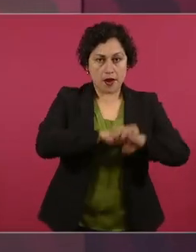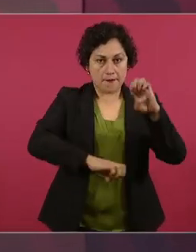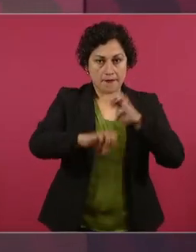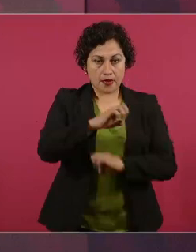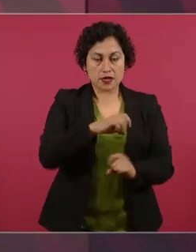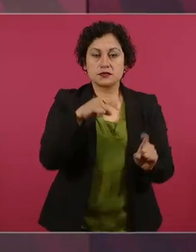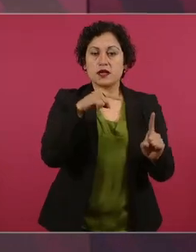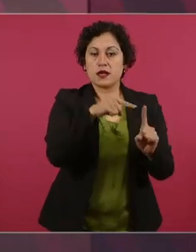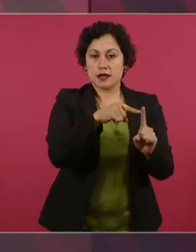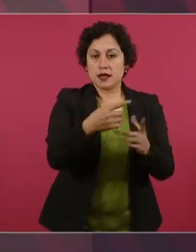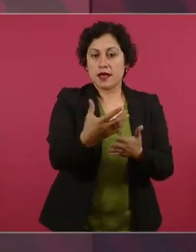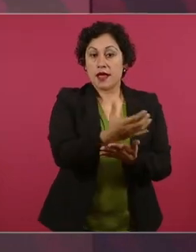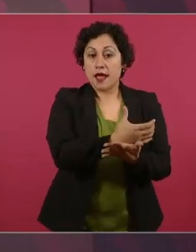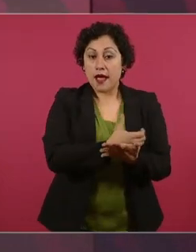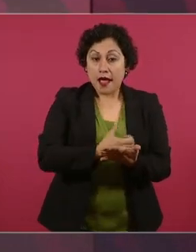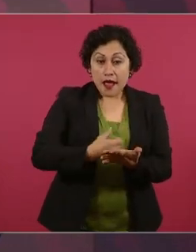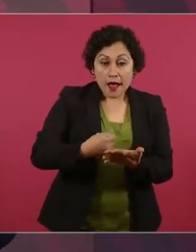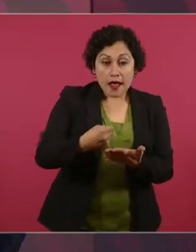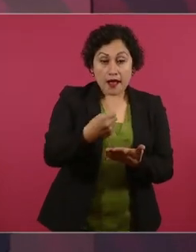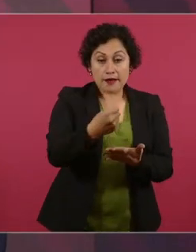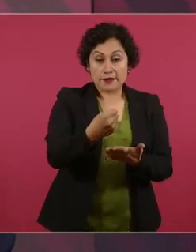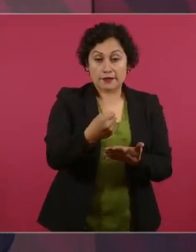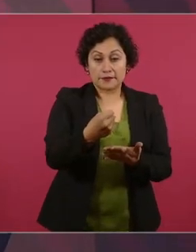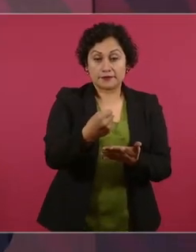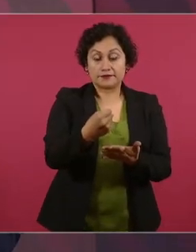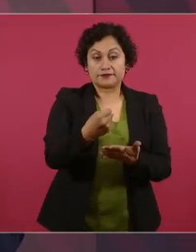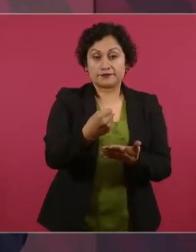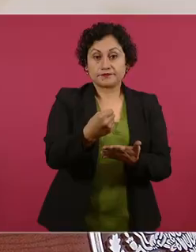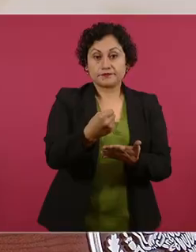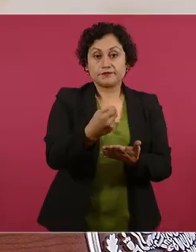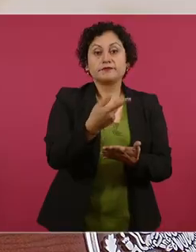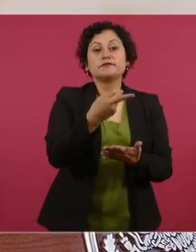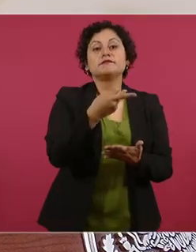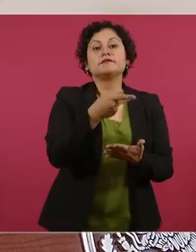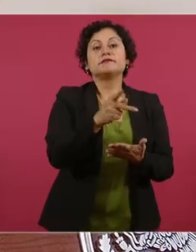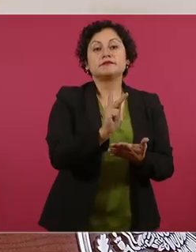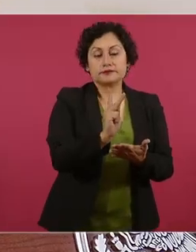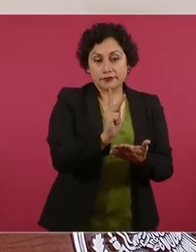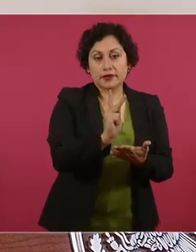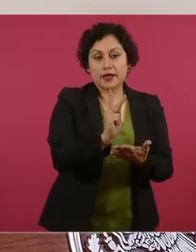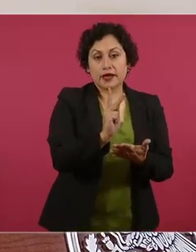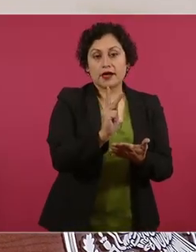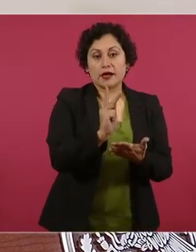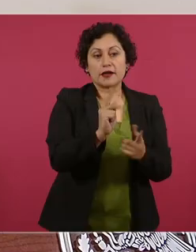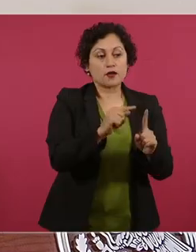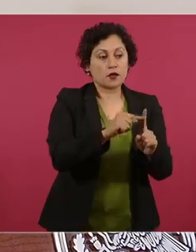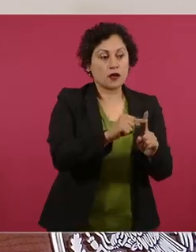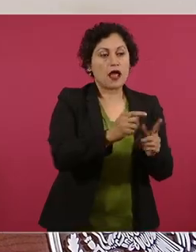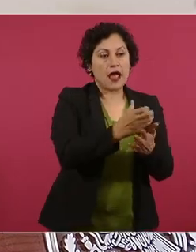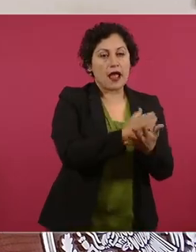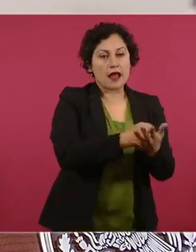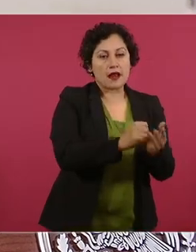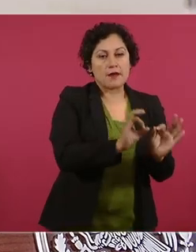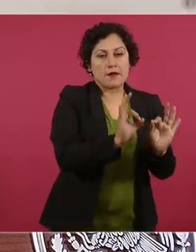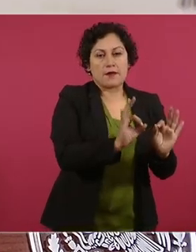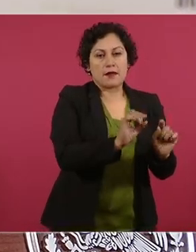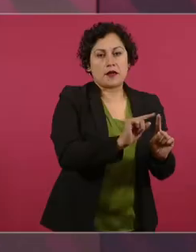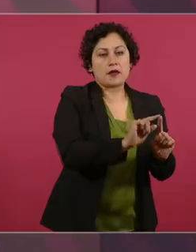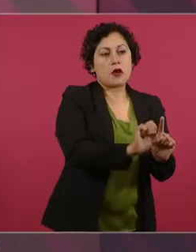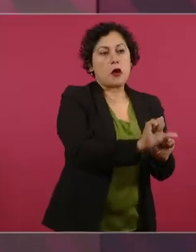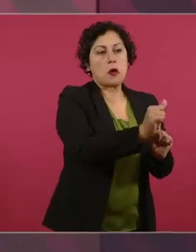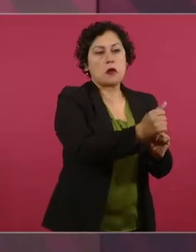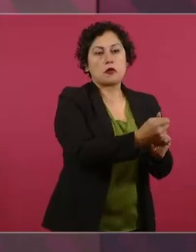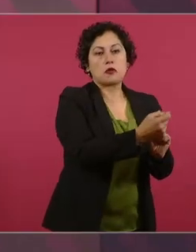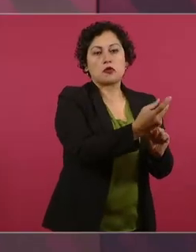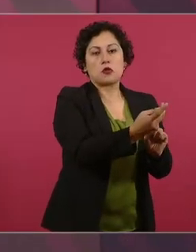ganaba, pero se les permitía crear otra o dos o